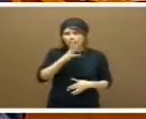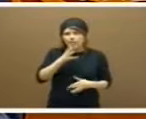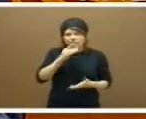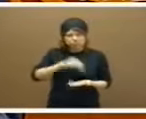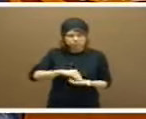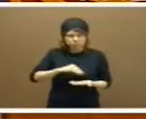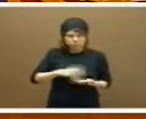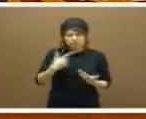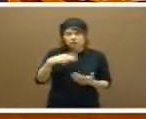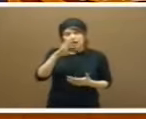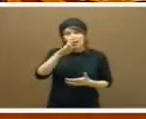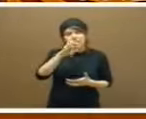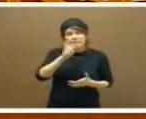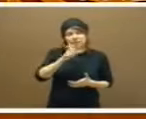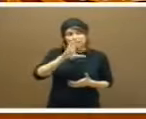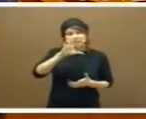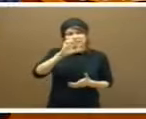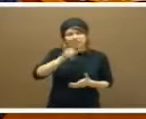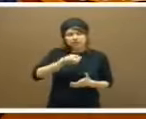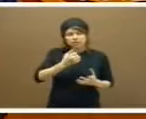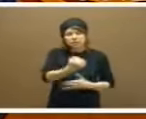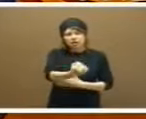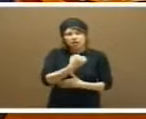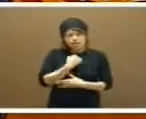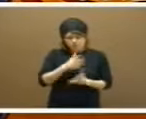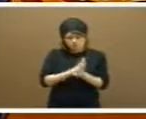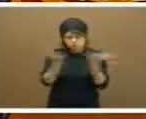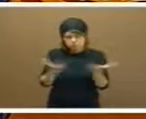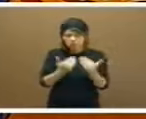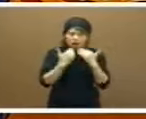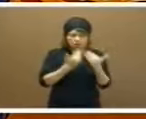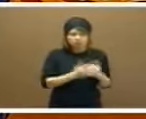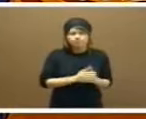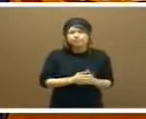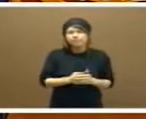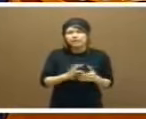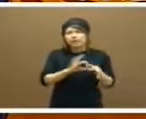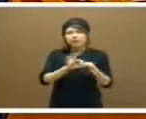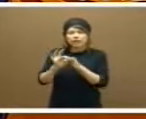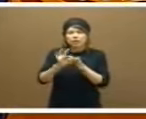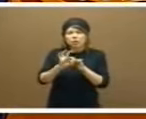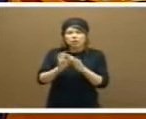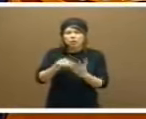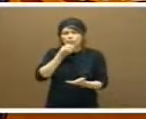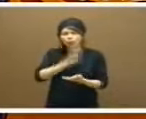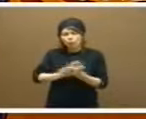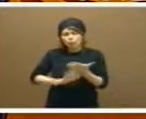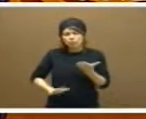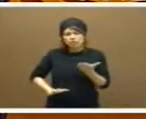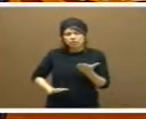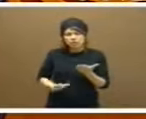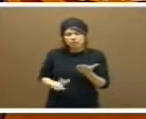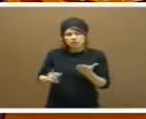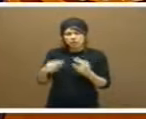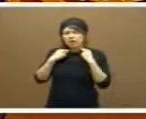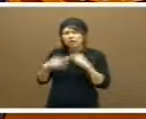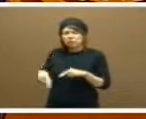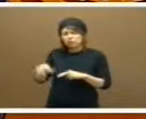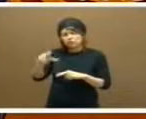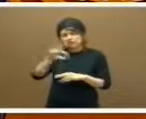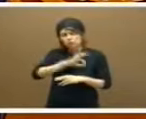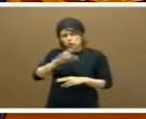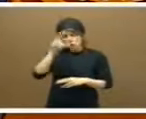ocasiones. El Prescre apoya la propuesta de impulso y se agradece. Con respecto a la propuesta que hace el diputado Víctor